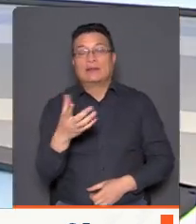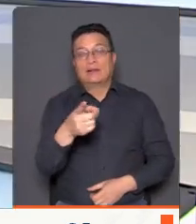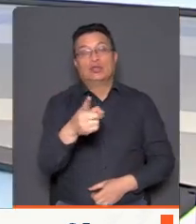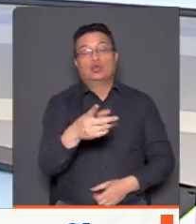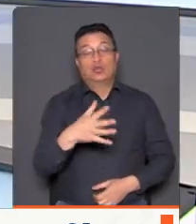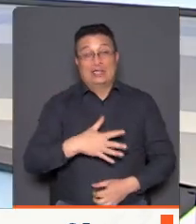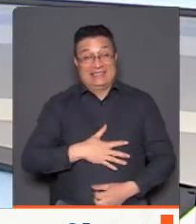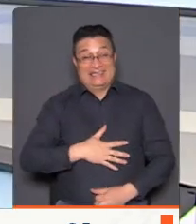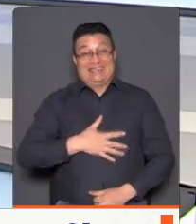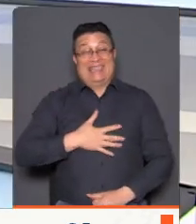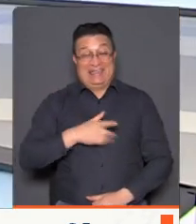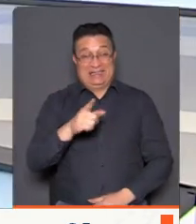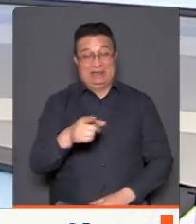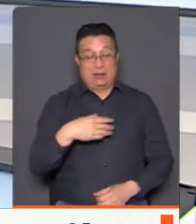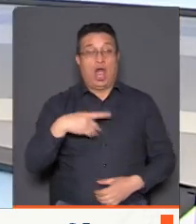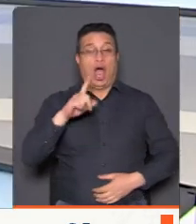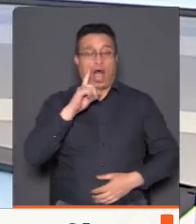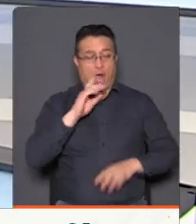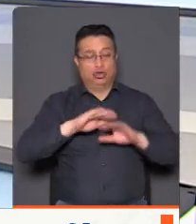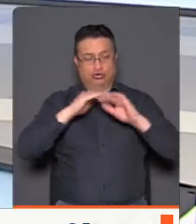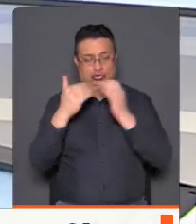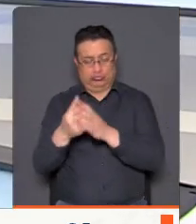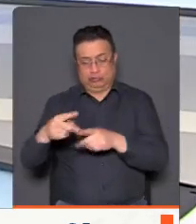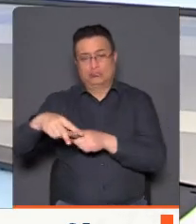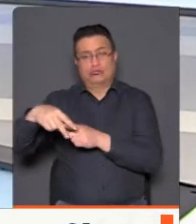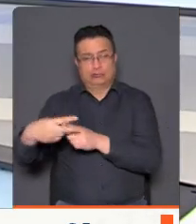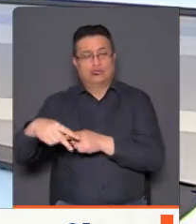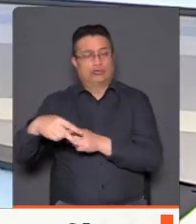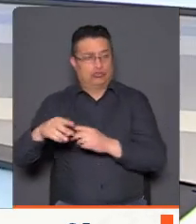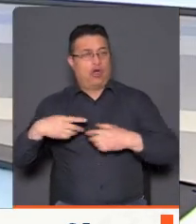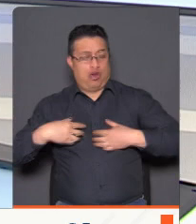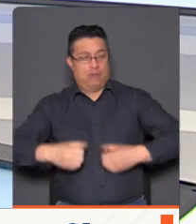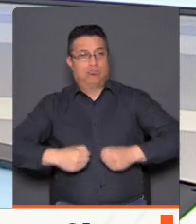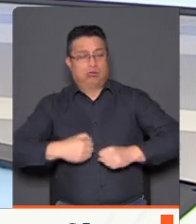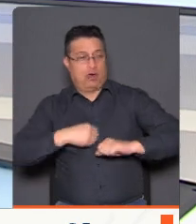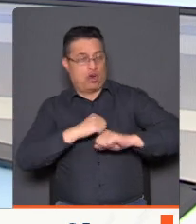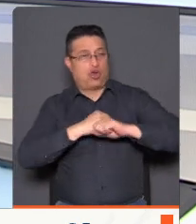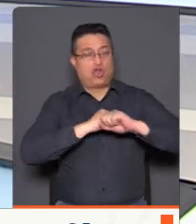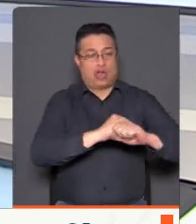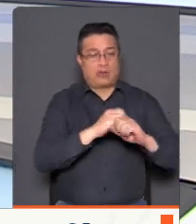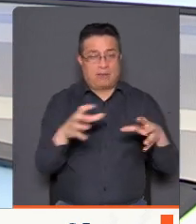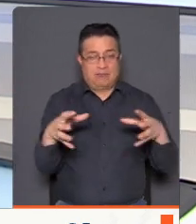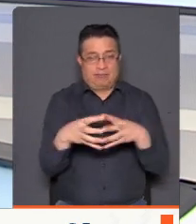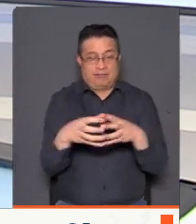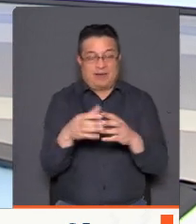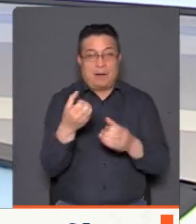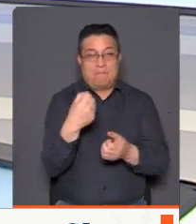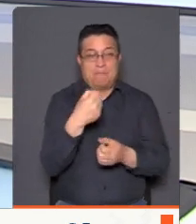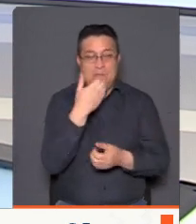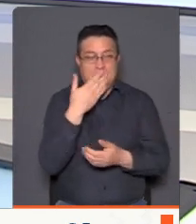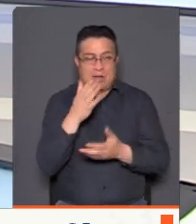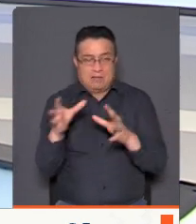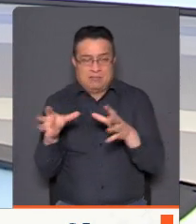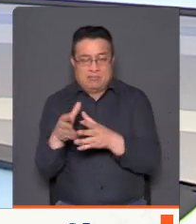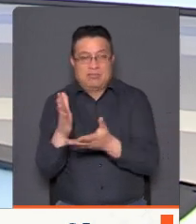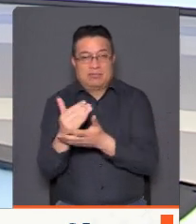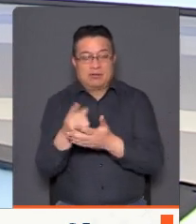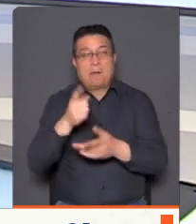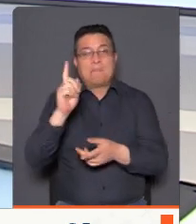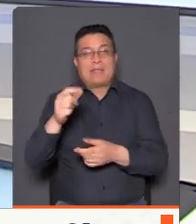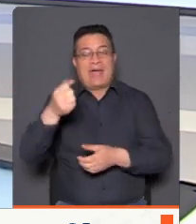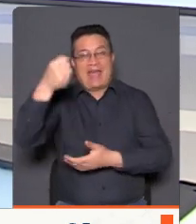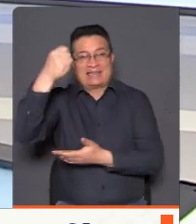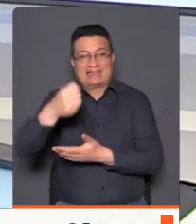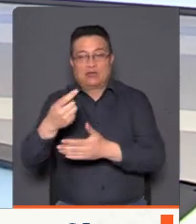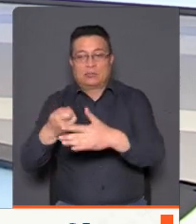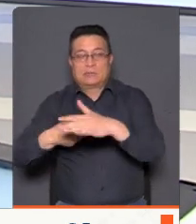que tiene las suficientes herramientas para ir en contra de lo que hablábamos, crimen organizado y sicariato, decía el fiscal nacional? ¿Está la herramienta suficiente